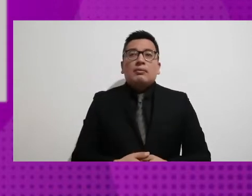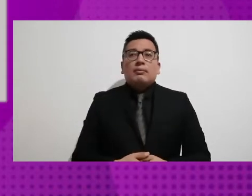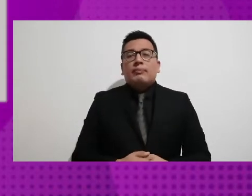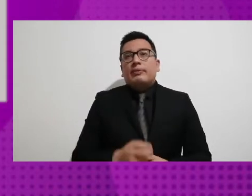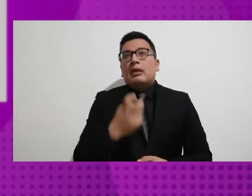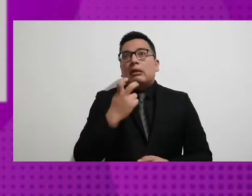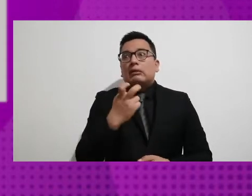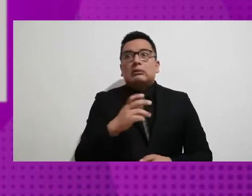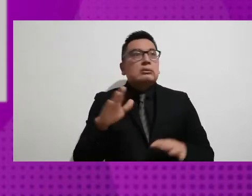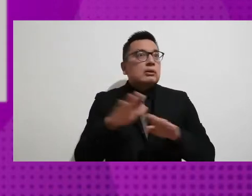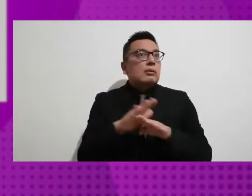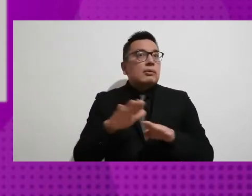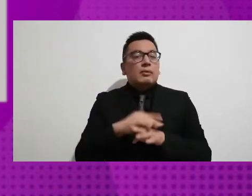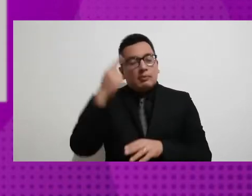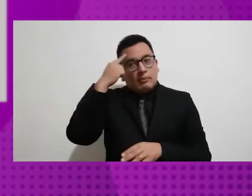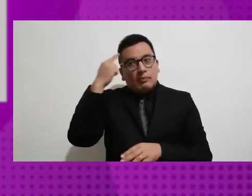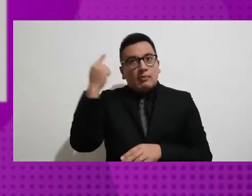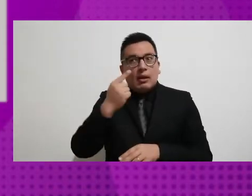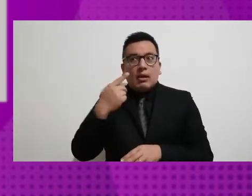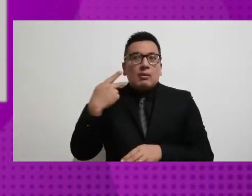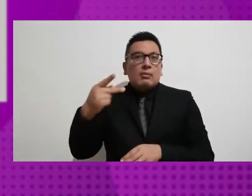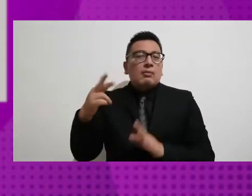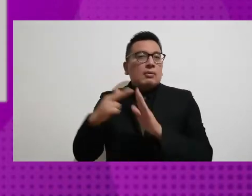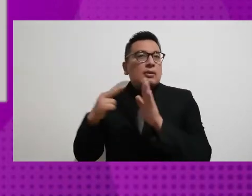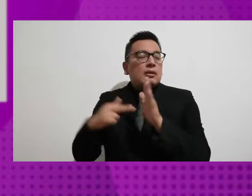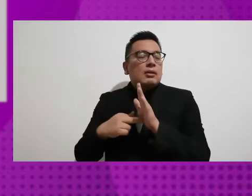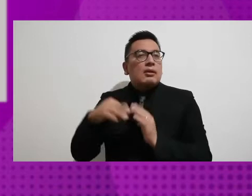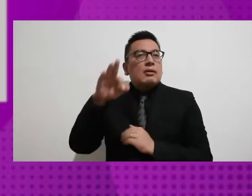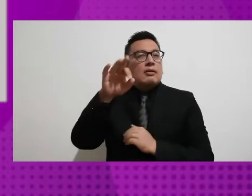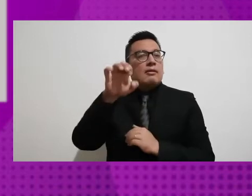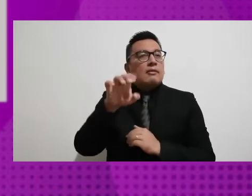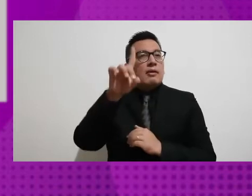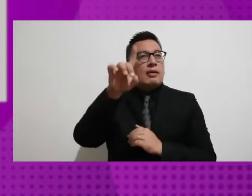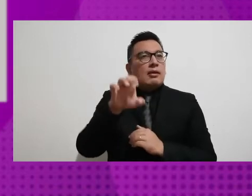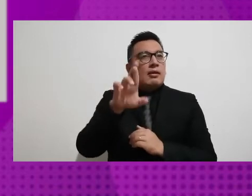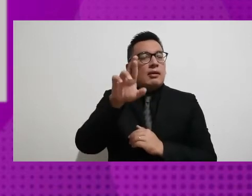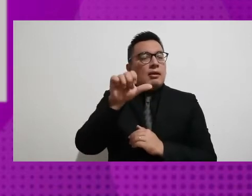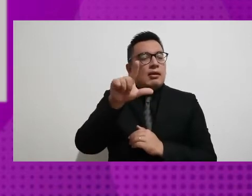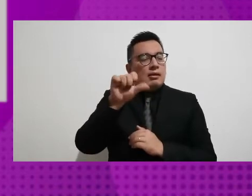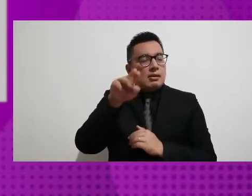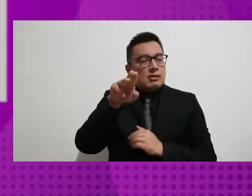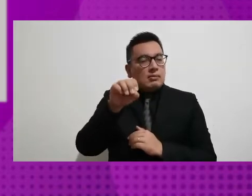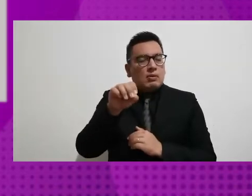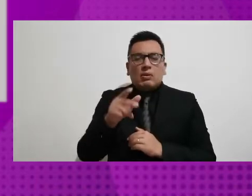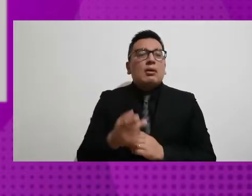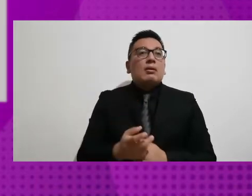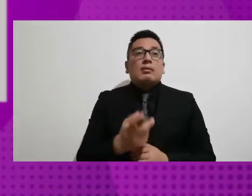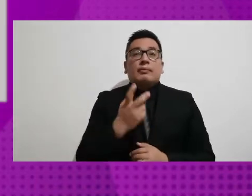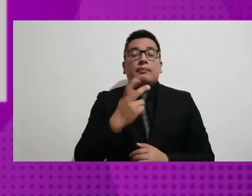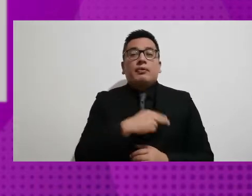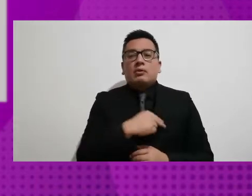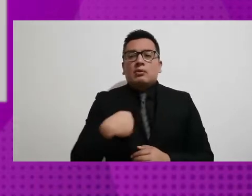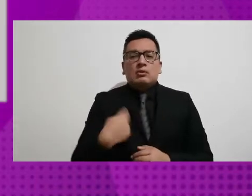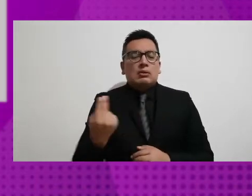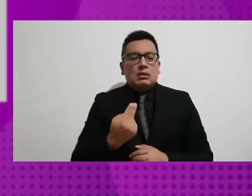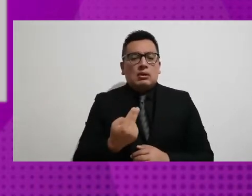el sistema federalista de elecciones, en el federalismo en las elecciones, ¿no? Entonces, pues, lo primero que tenemos